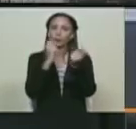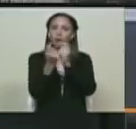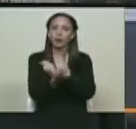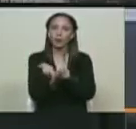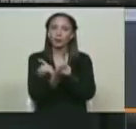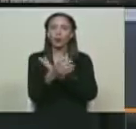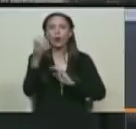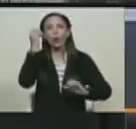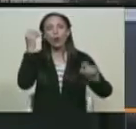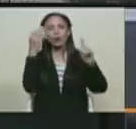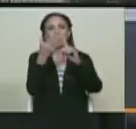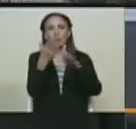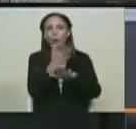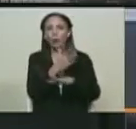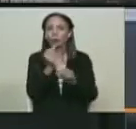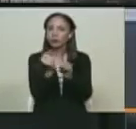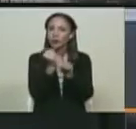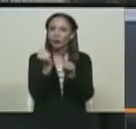sus métodos de trabajo,